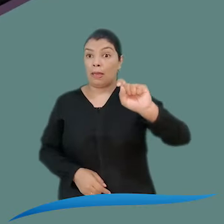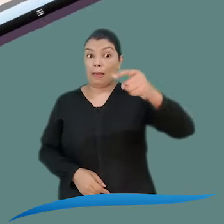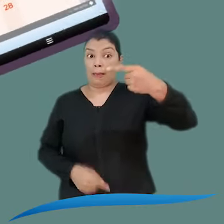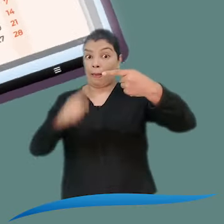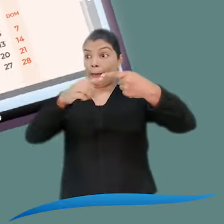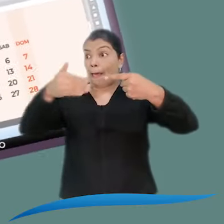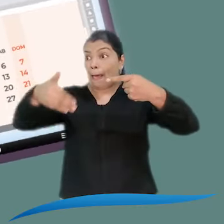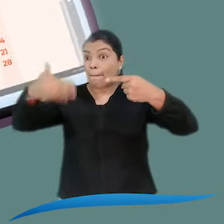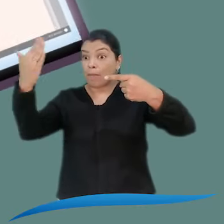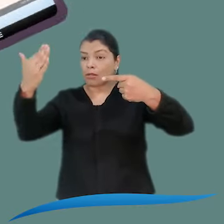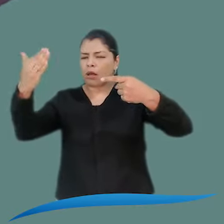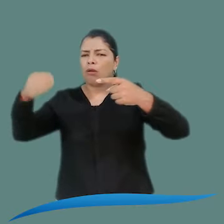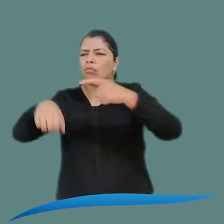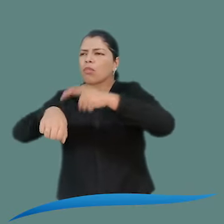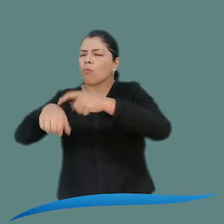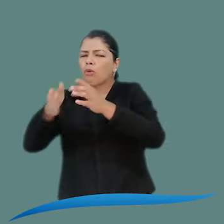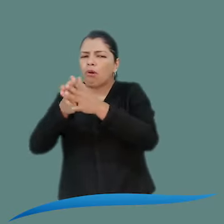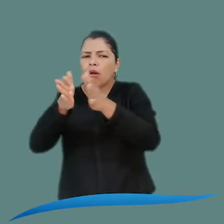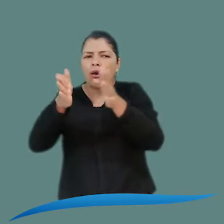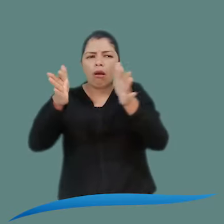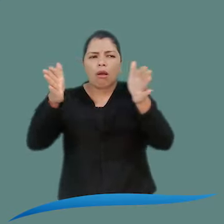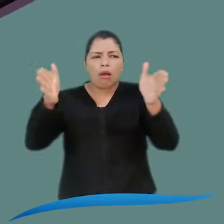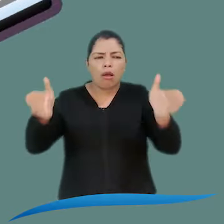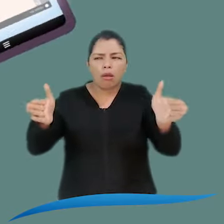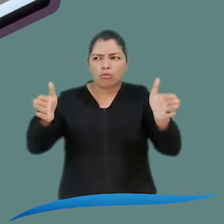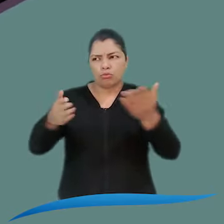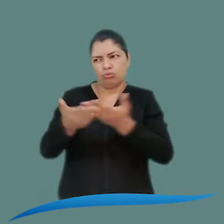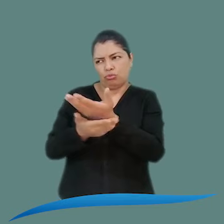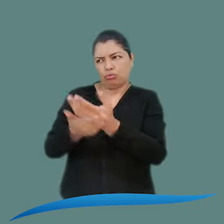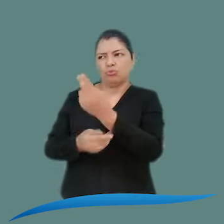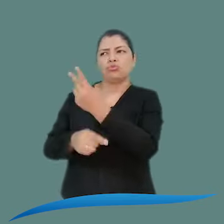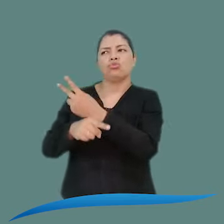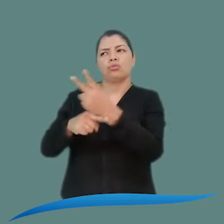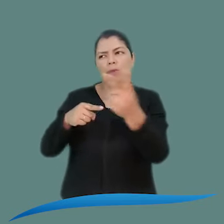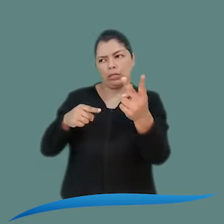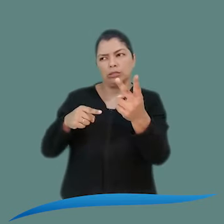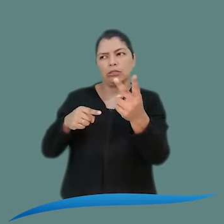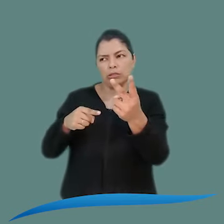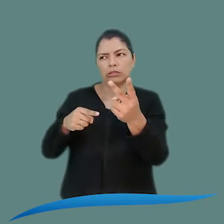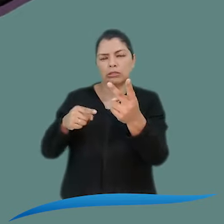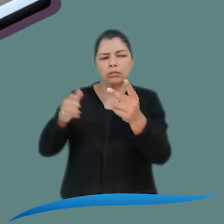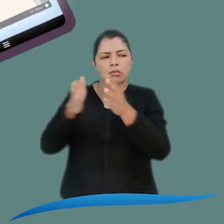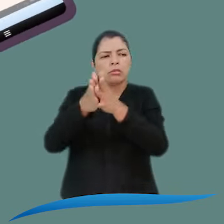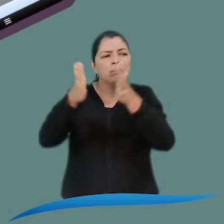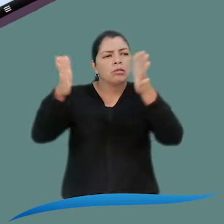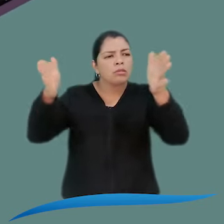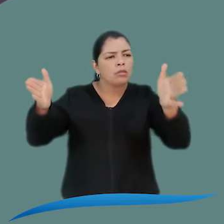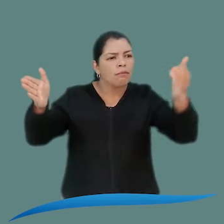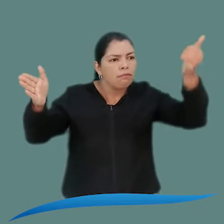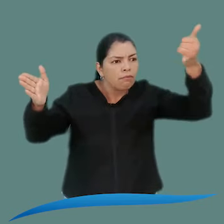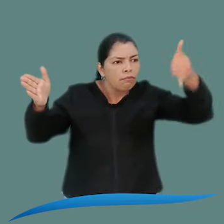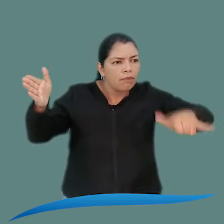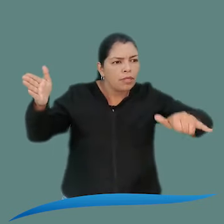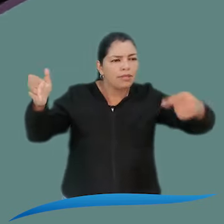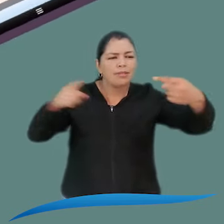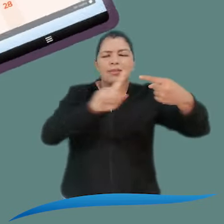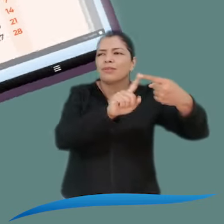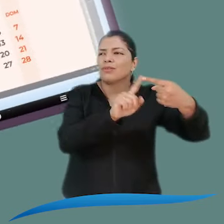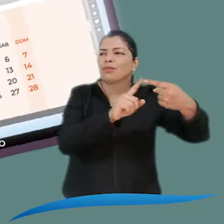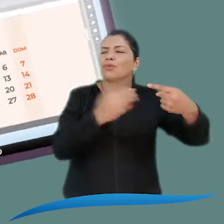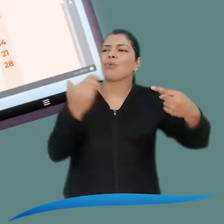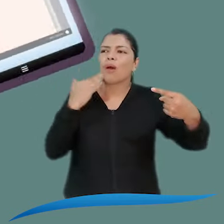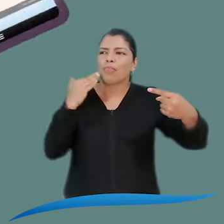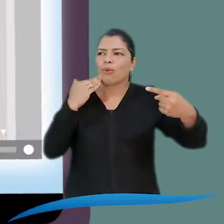Y como la sugerencia es que esta actividad se realice en 2 semanas o 10 días hábiles, La fecha final establecida nos quedaría